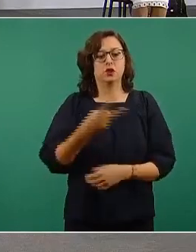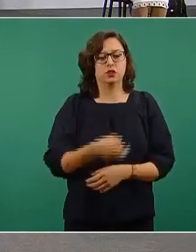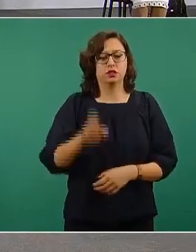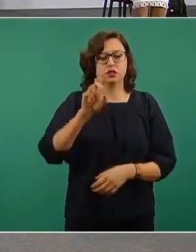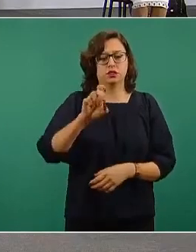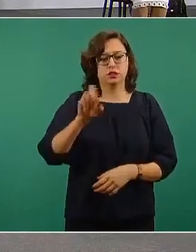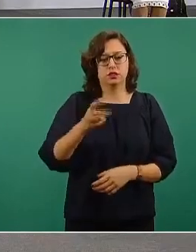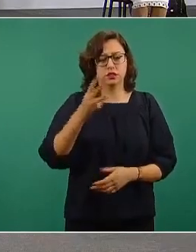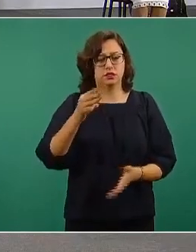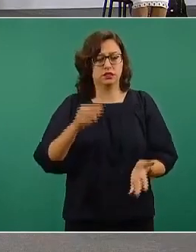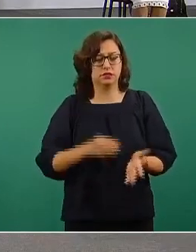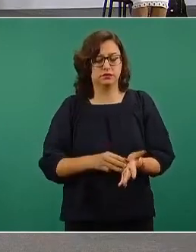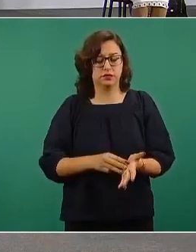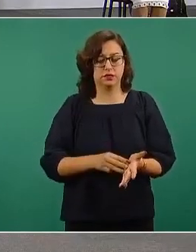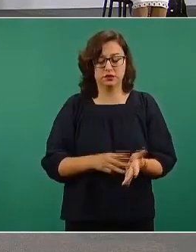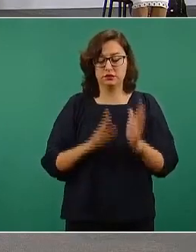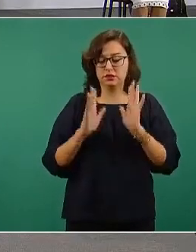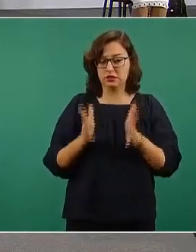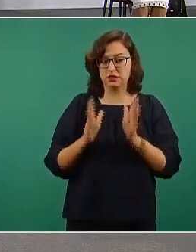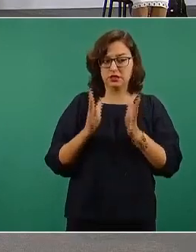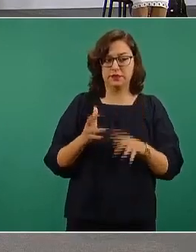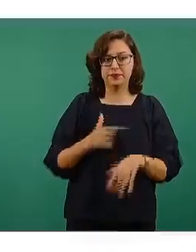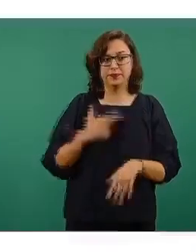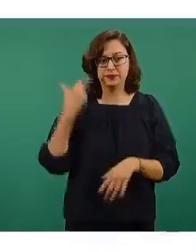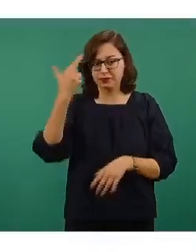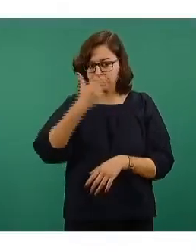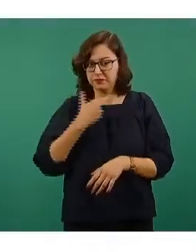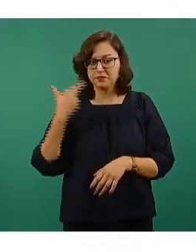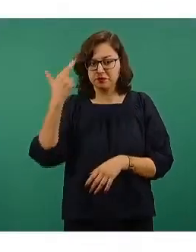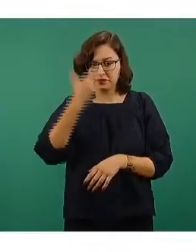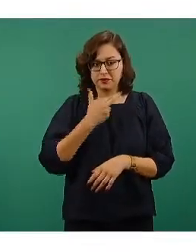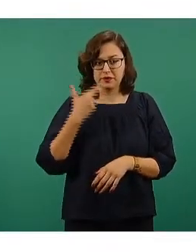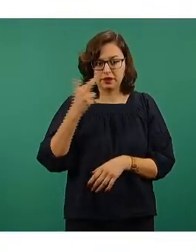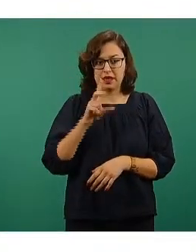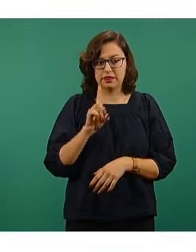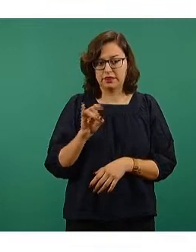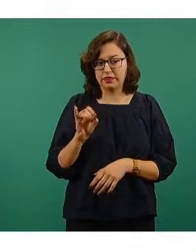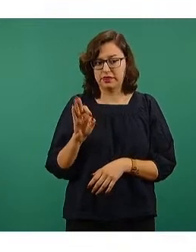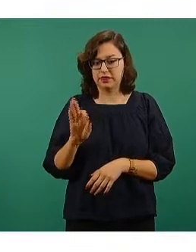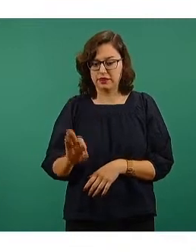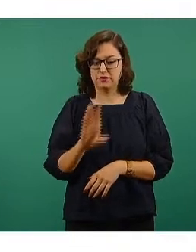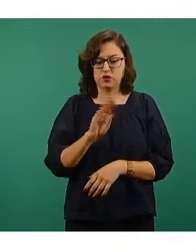233 mil ya se han revisado y aprobado por parte del DIF